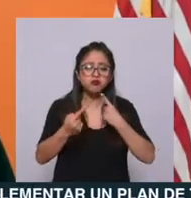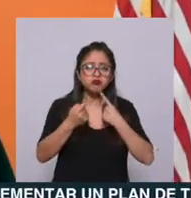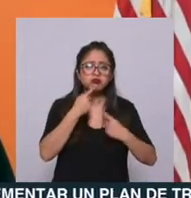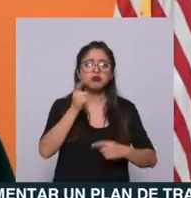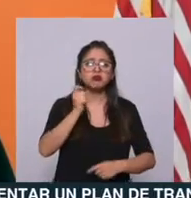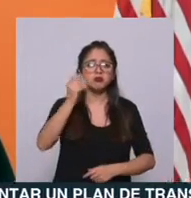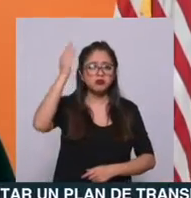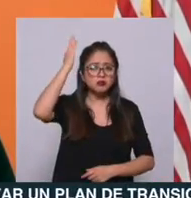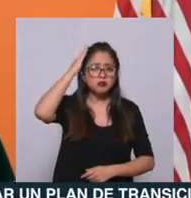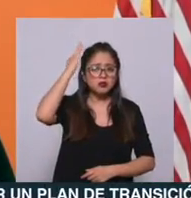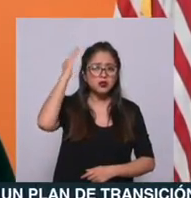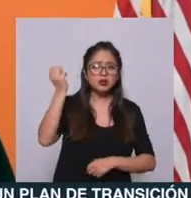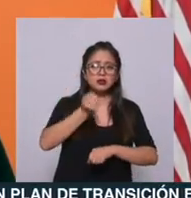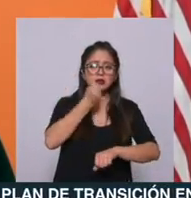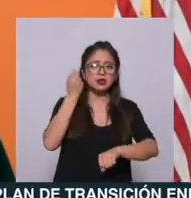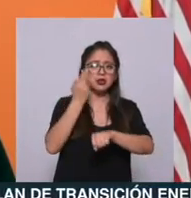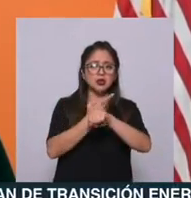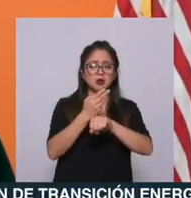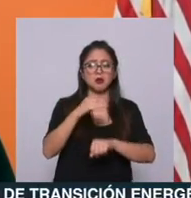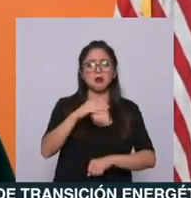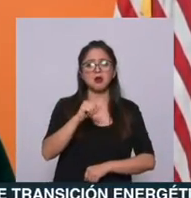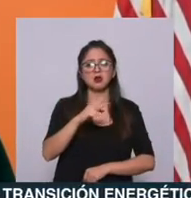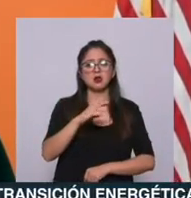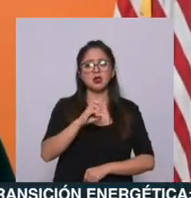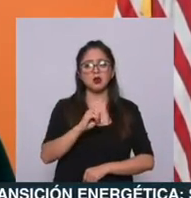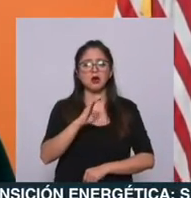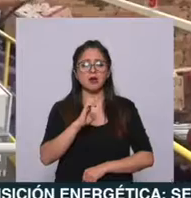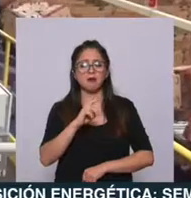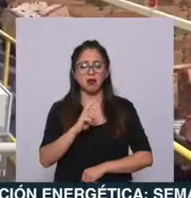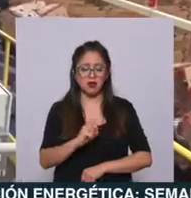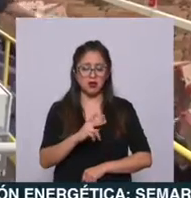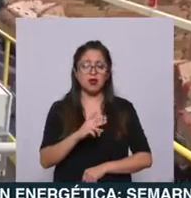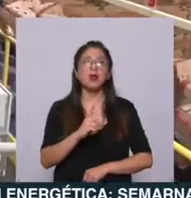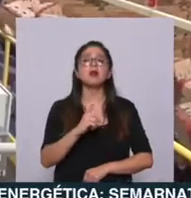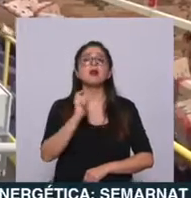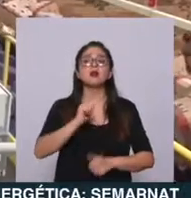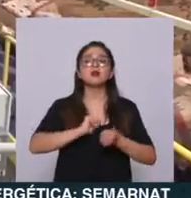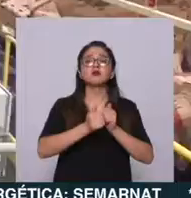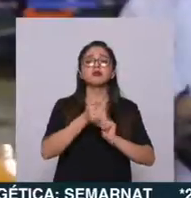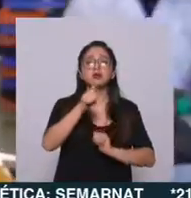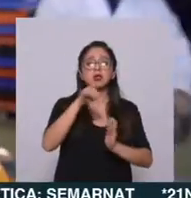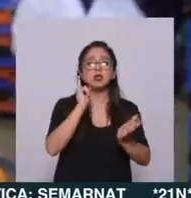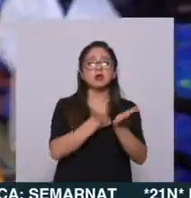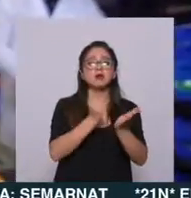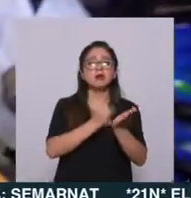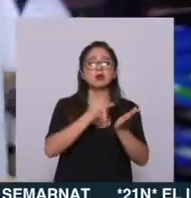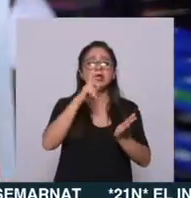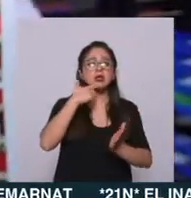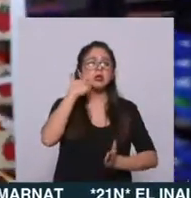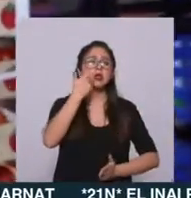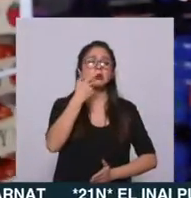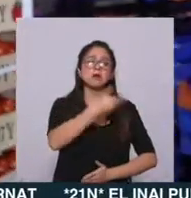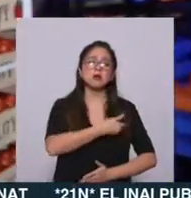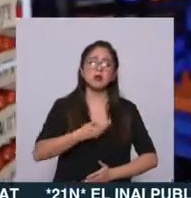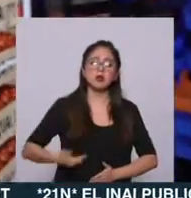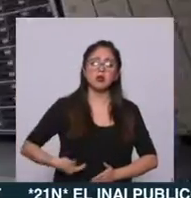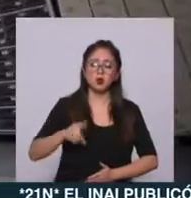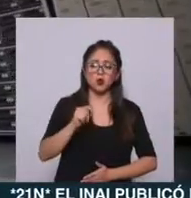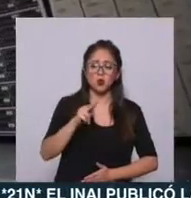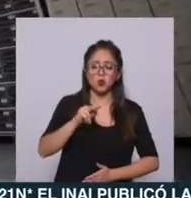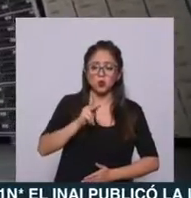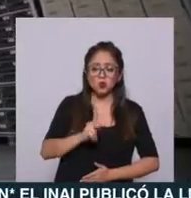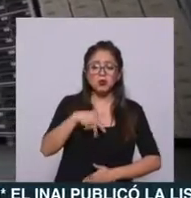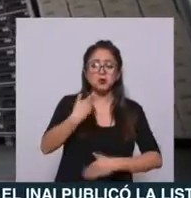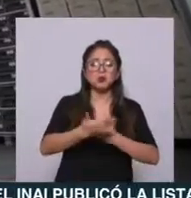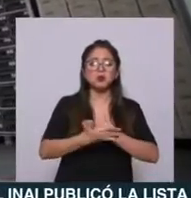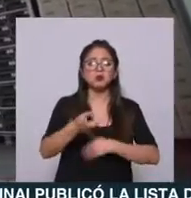encabeza el canciller mexicano Marcelo Ebrard en Washington para eliminar los aranceles que busca imponer el presidente Donald Trump a partir del próximo 10